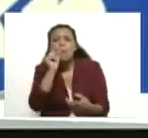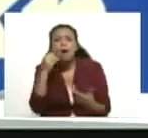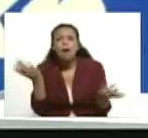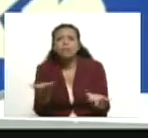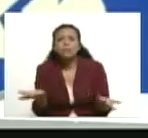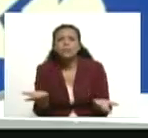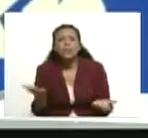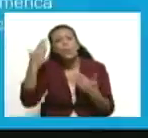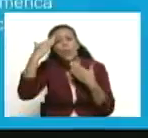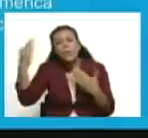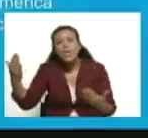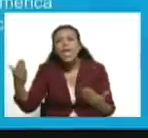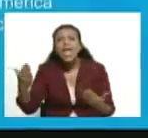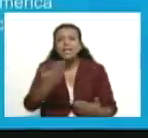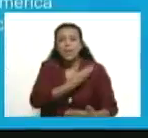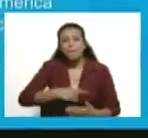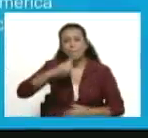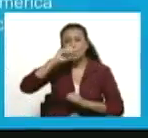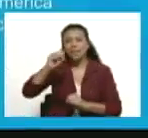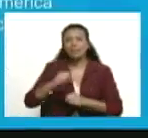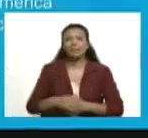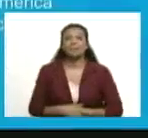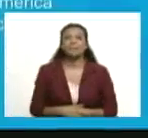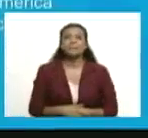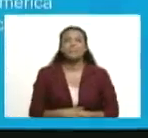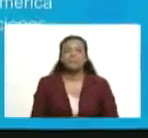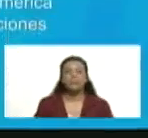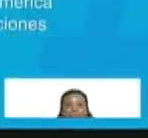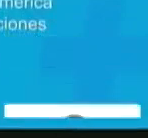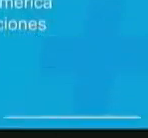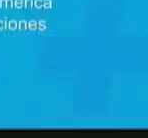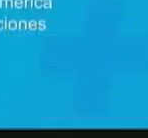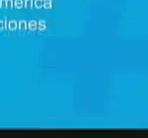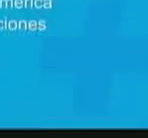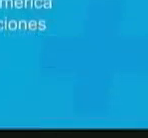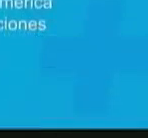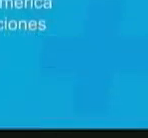bien, gracias, señor presidente. Aquí estamos, hoy en tierra.